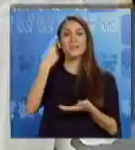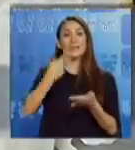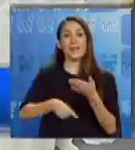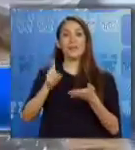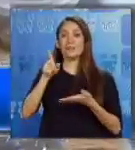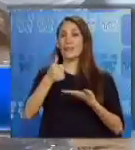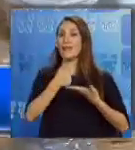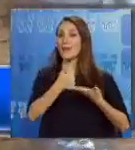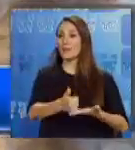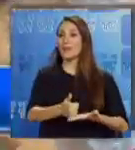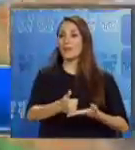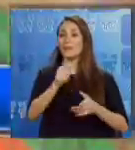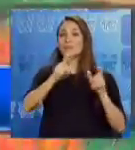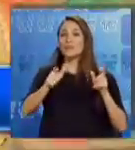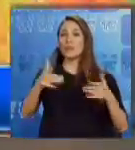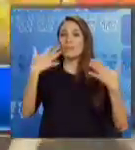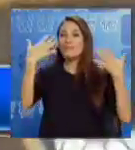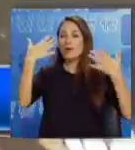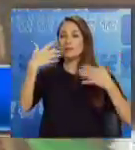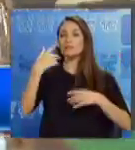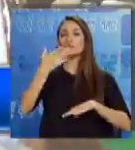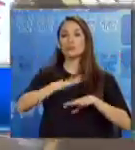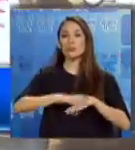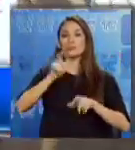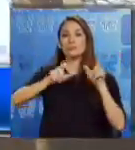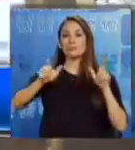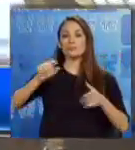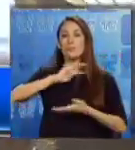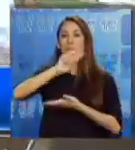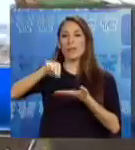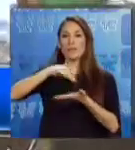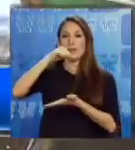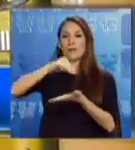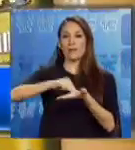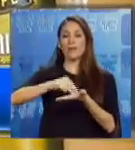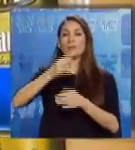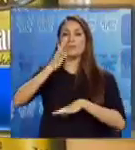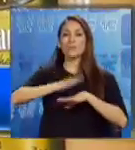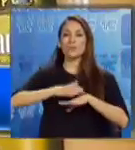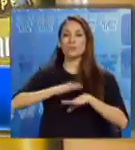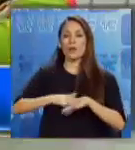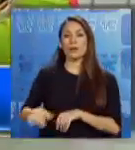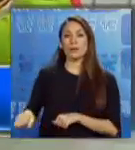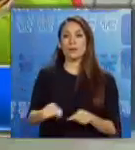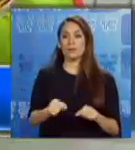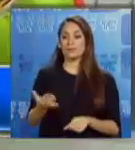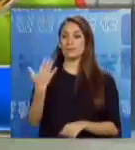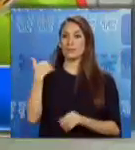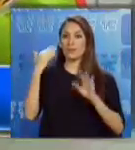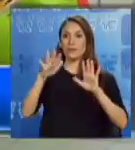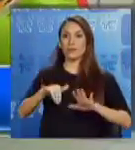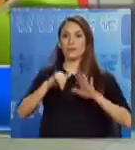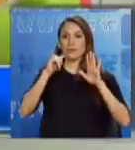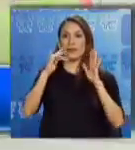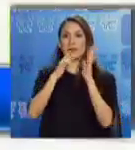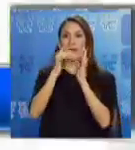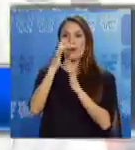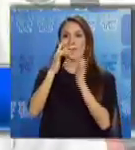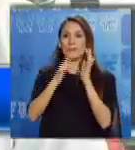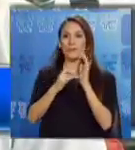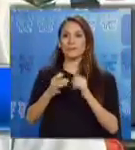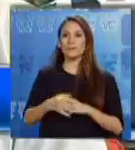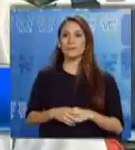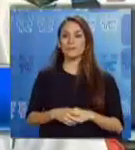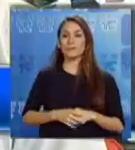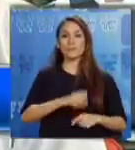benéfico que reúne a varios artesanos y artistas de la provincia de Manabí, afectados por el terremoto del pasado 16 de abril. La idea es que ellos